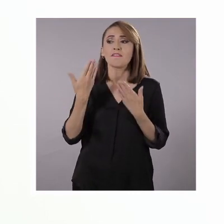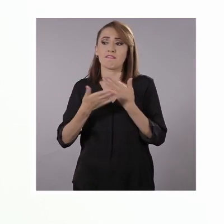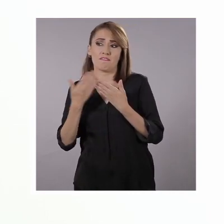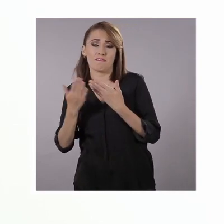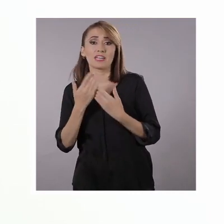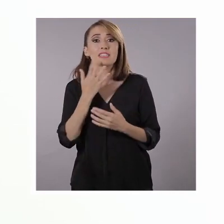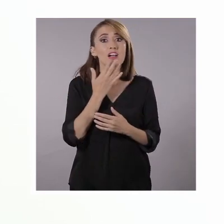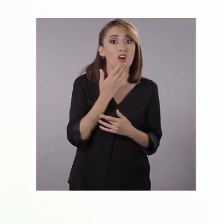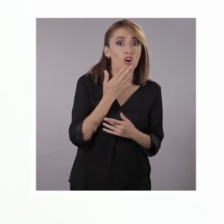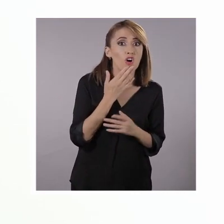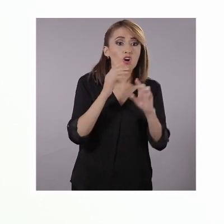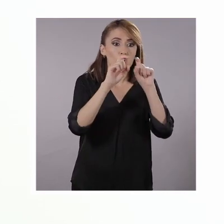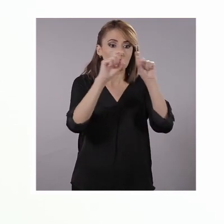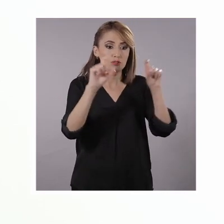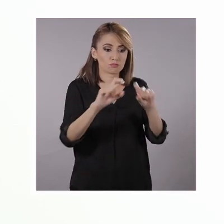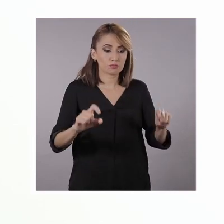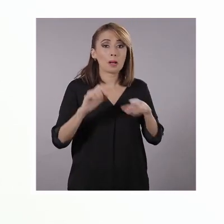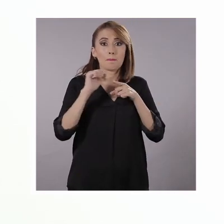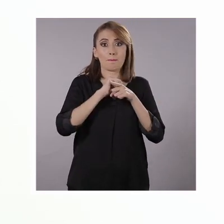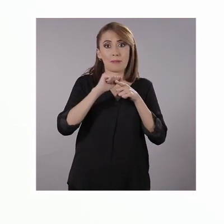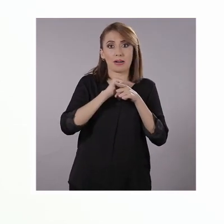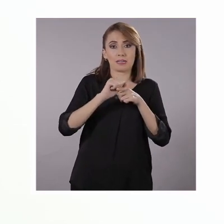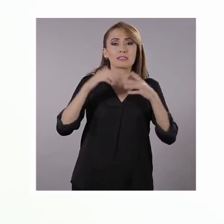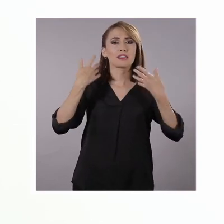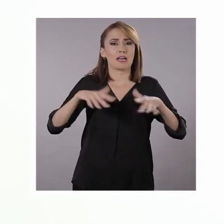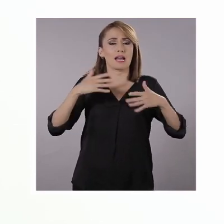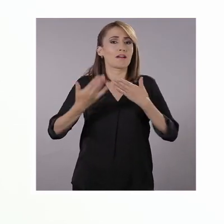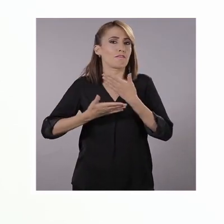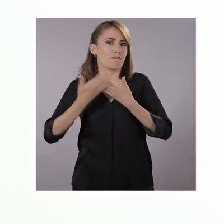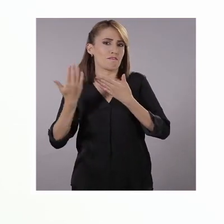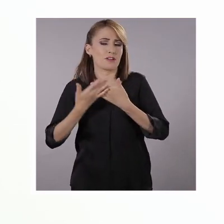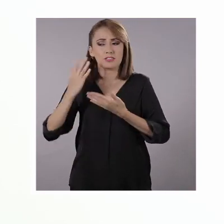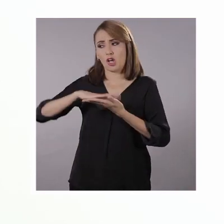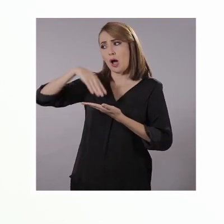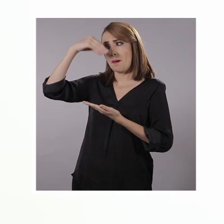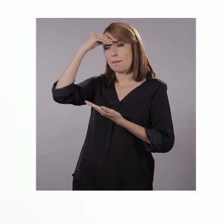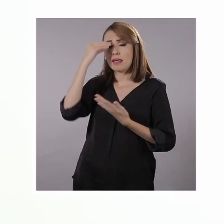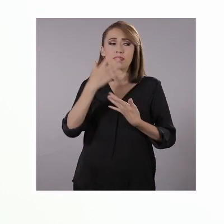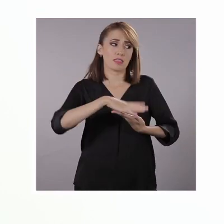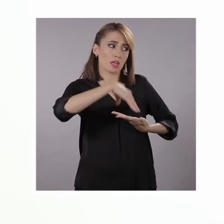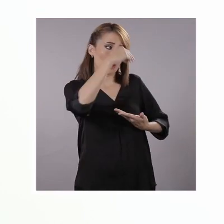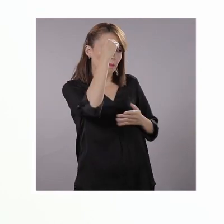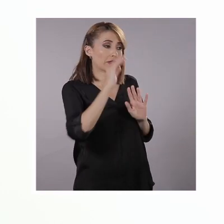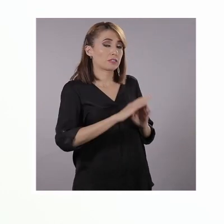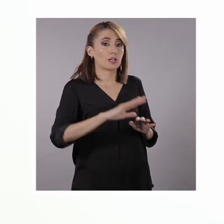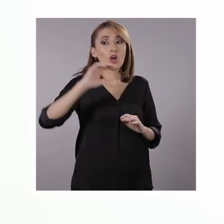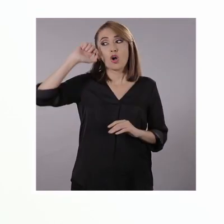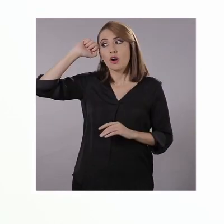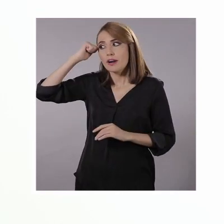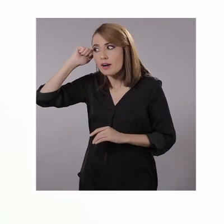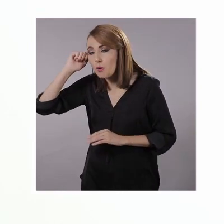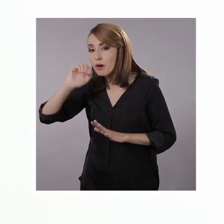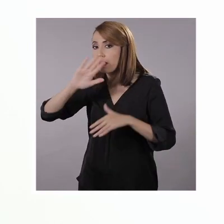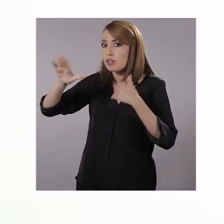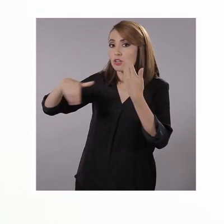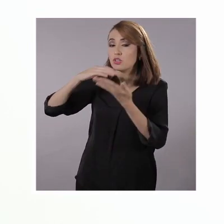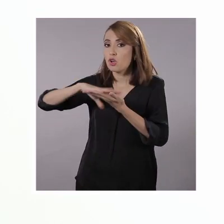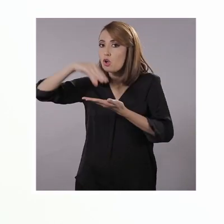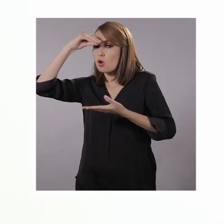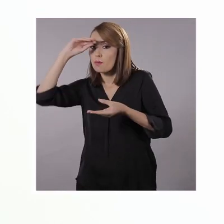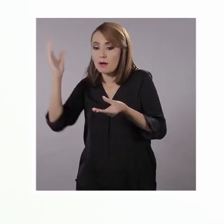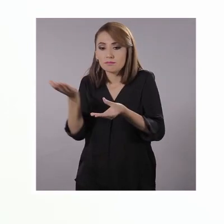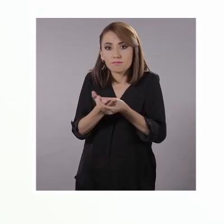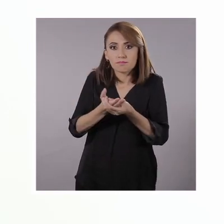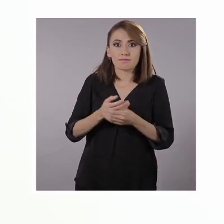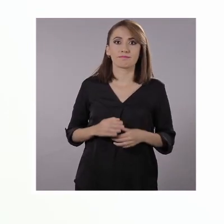Que con colores y así como lo hemos puesto, creo que está muchísimo más fácil y ya me aprendí la lección. Perfecto. No te olvides que todo lo